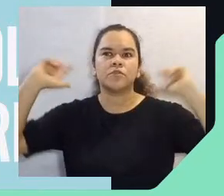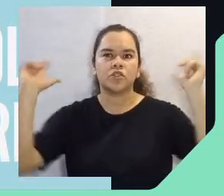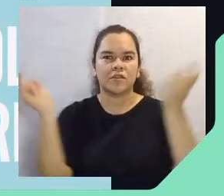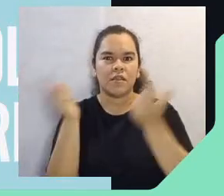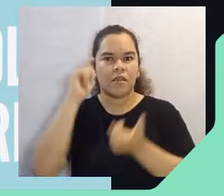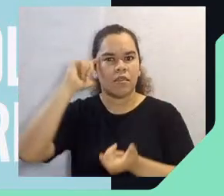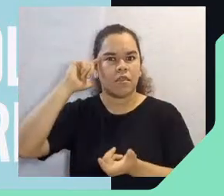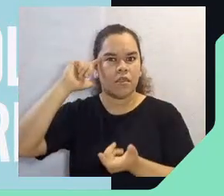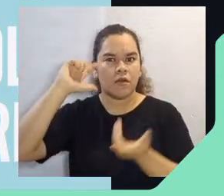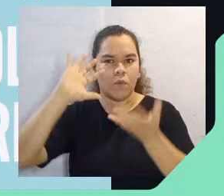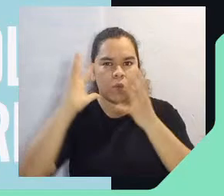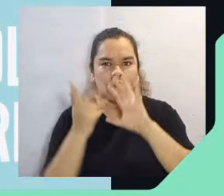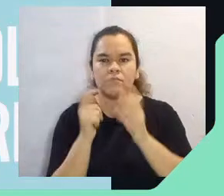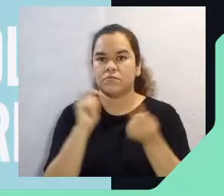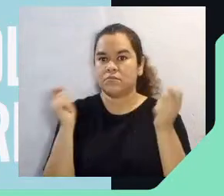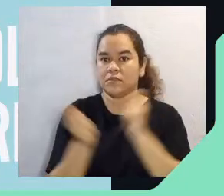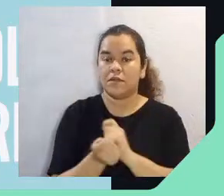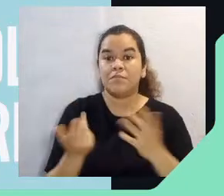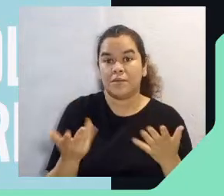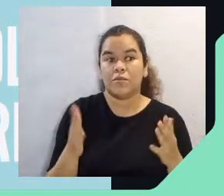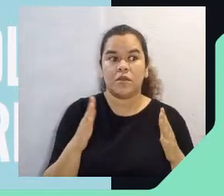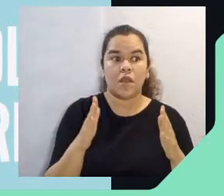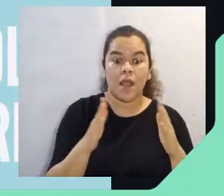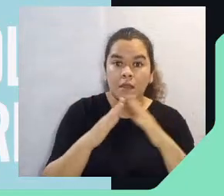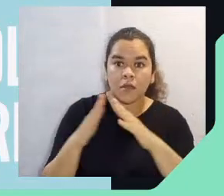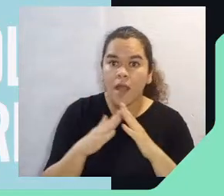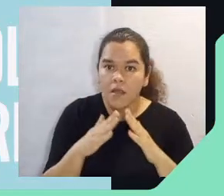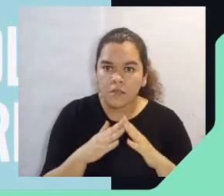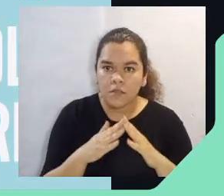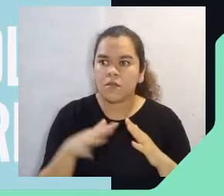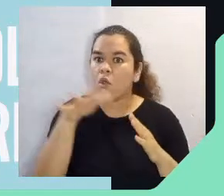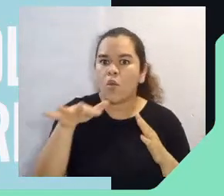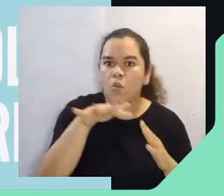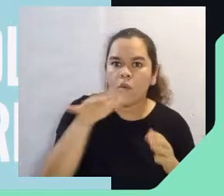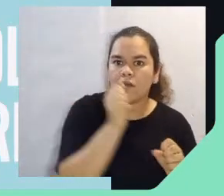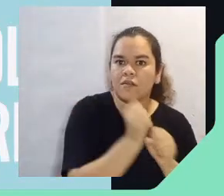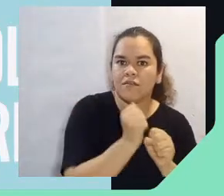flexibilidad, lugar de trabajo y colaboración, donde lo remoto es primero.